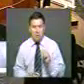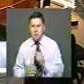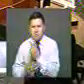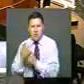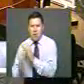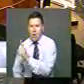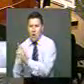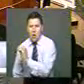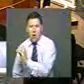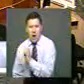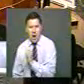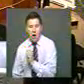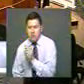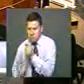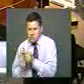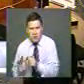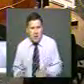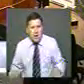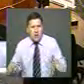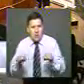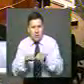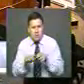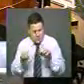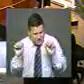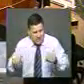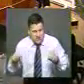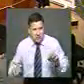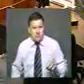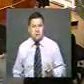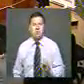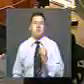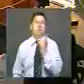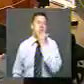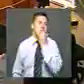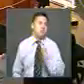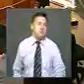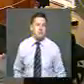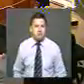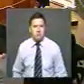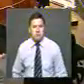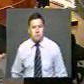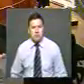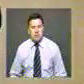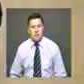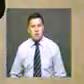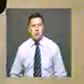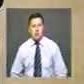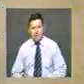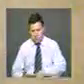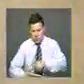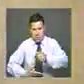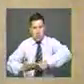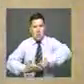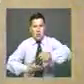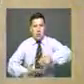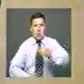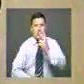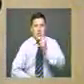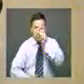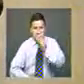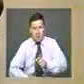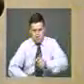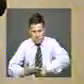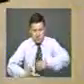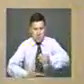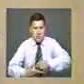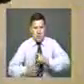Parece que sí. Ahora viene la pregunta, ¿qué pasa si se celebra un contrato entre dos personas de